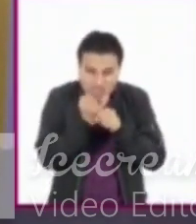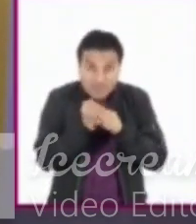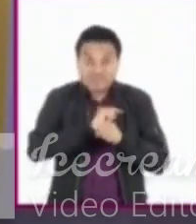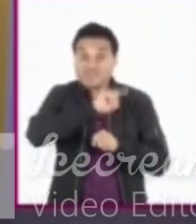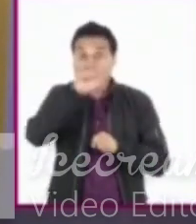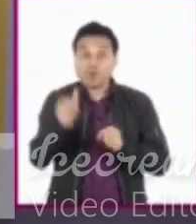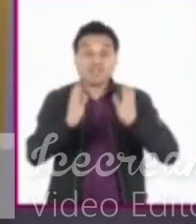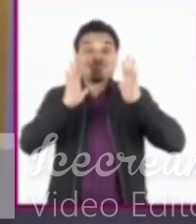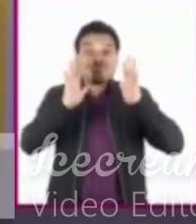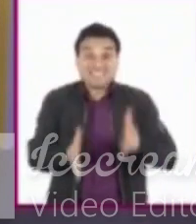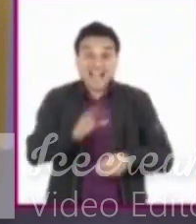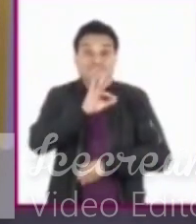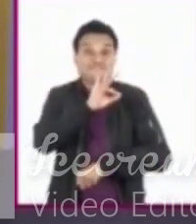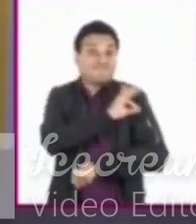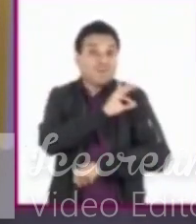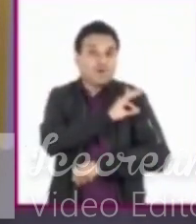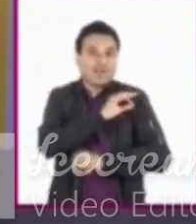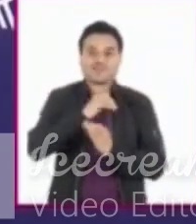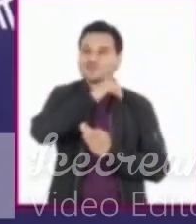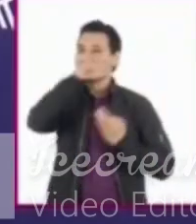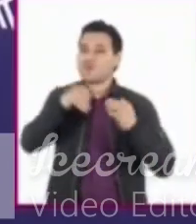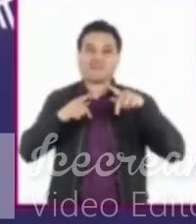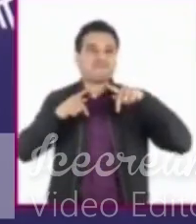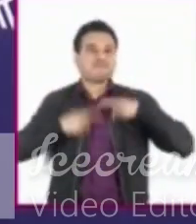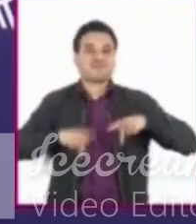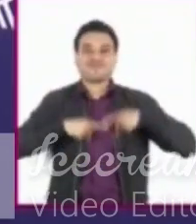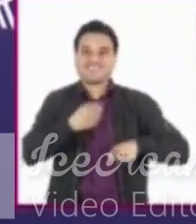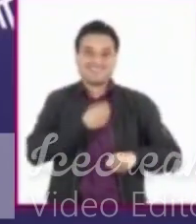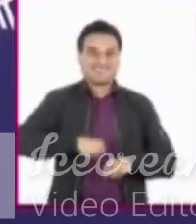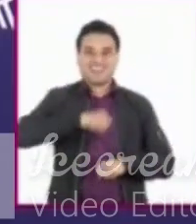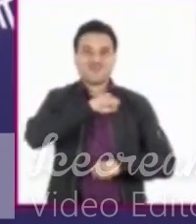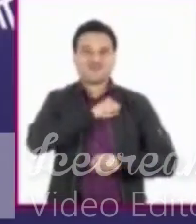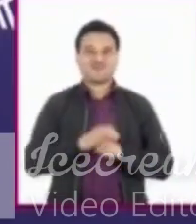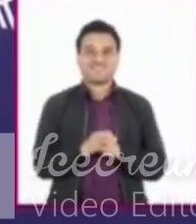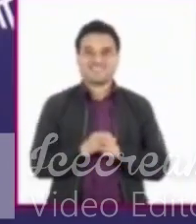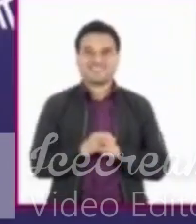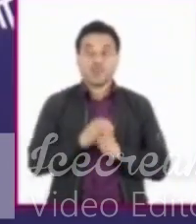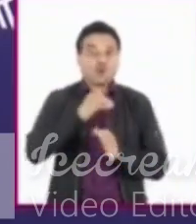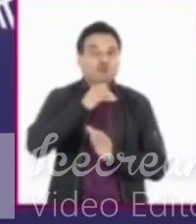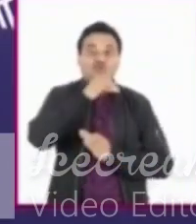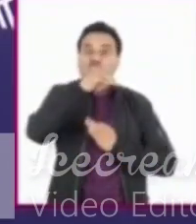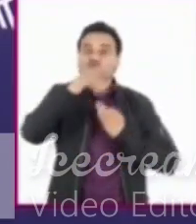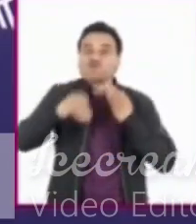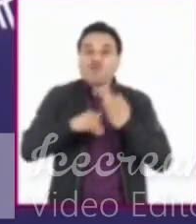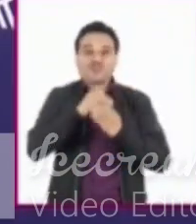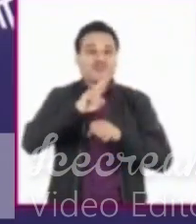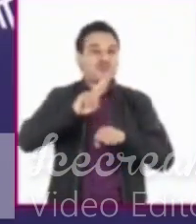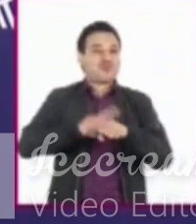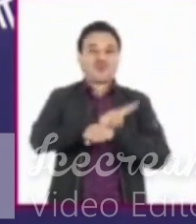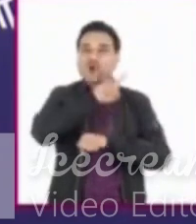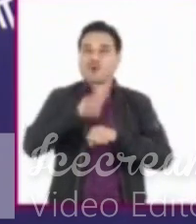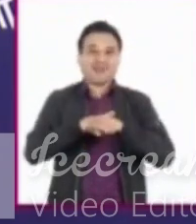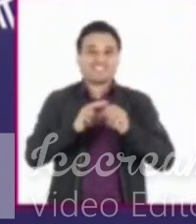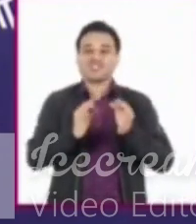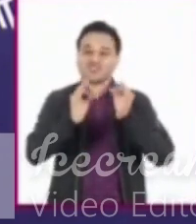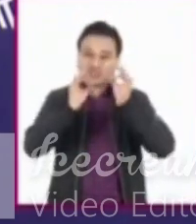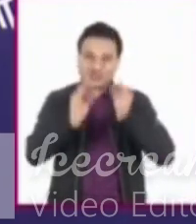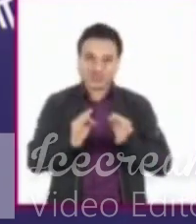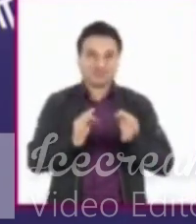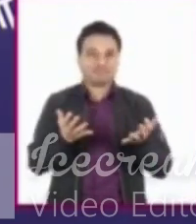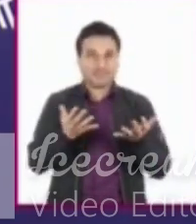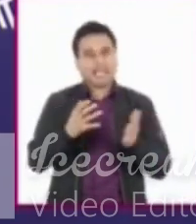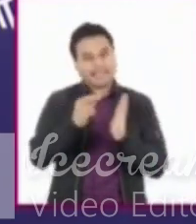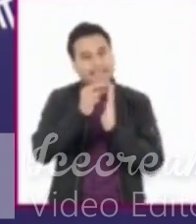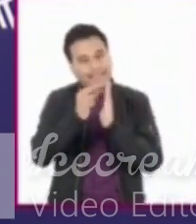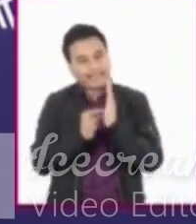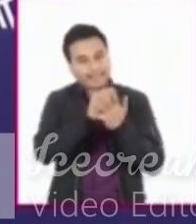impacto a la salud de la humanidad. Todo volvería a una normalidad con ciertas medidas.